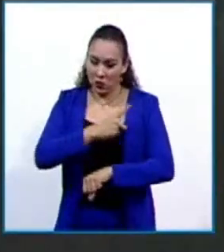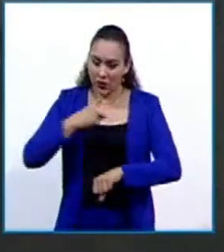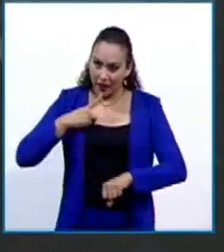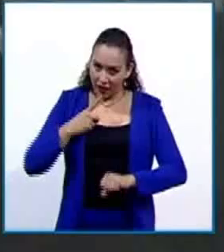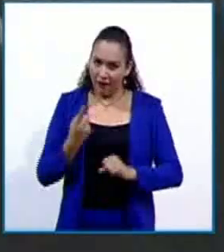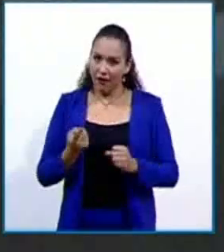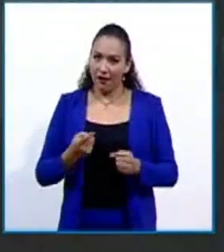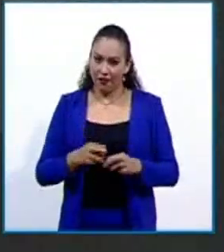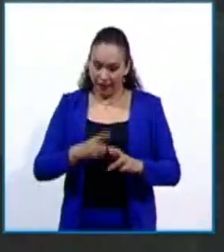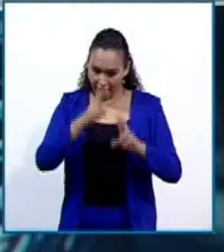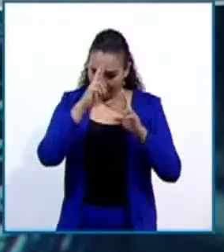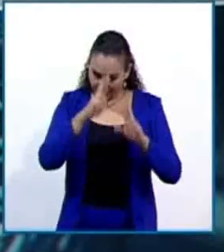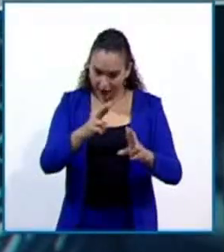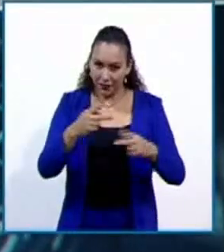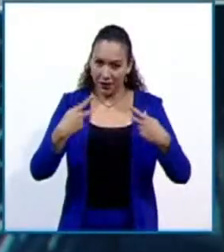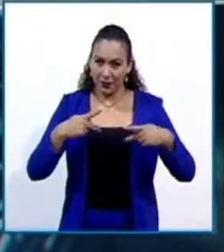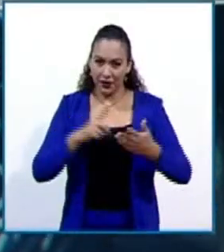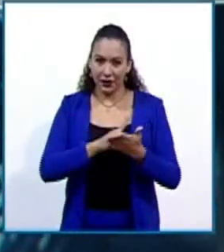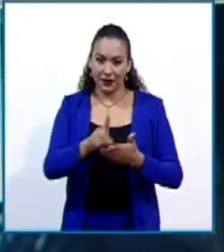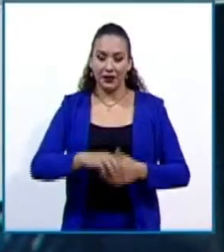mexicano.